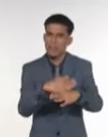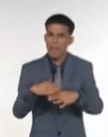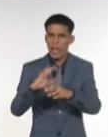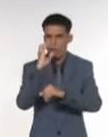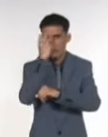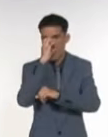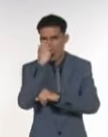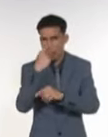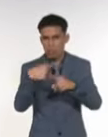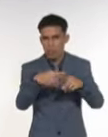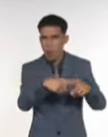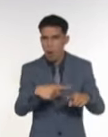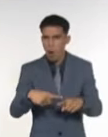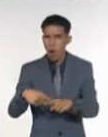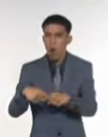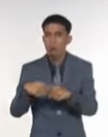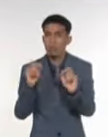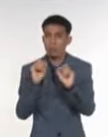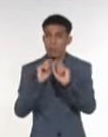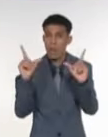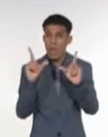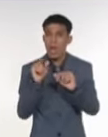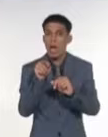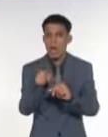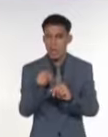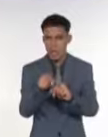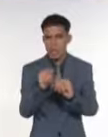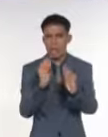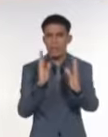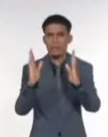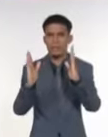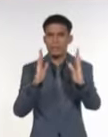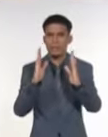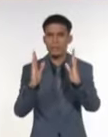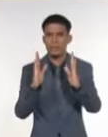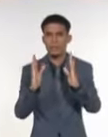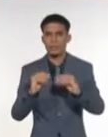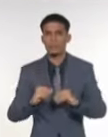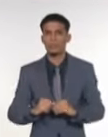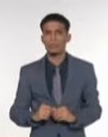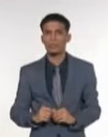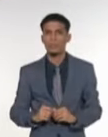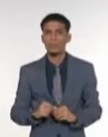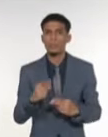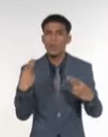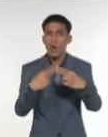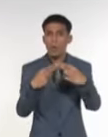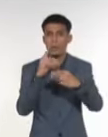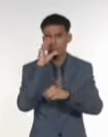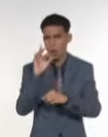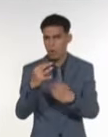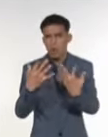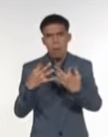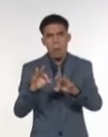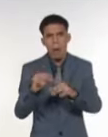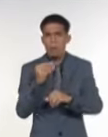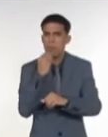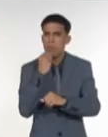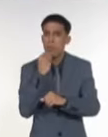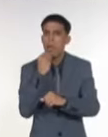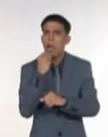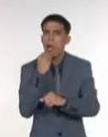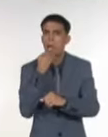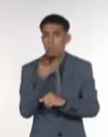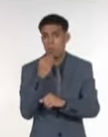y otras sorpresas formarán parte de esta edición que no tendrá carácter competitivo. Los espectáculos se realizarán los